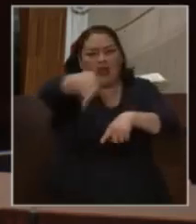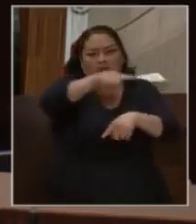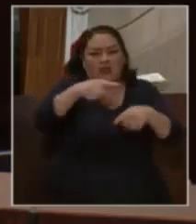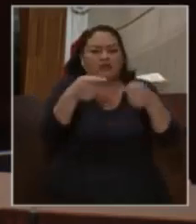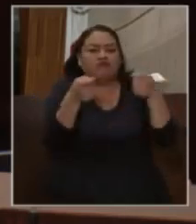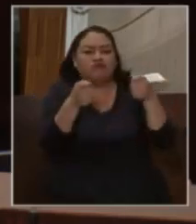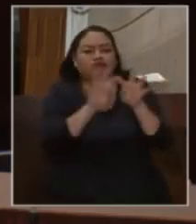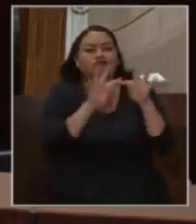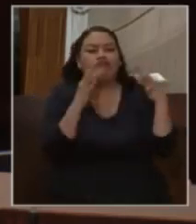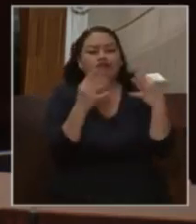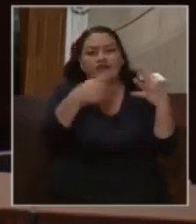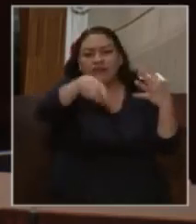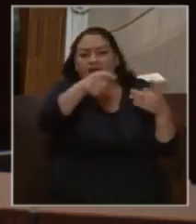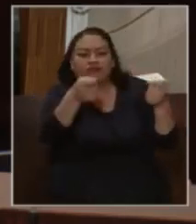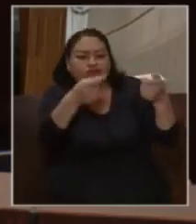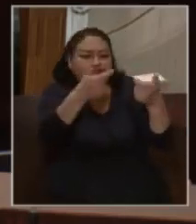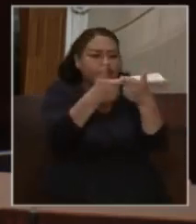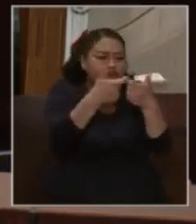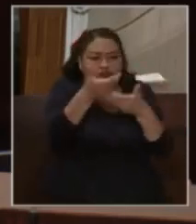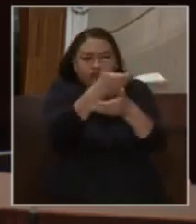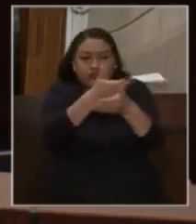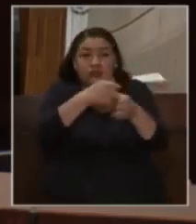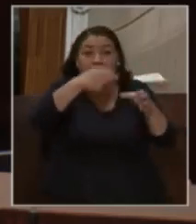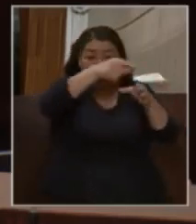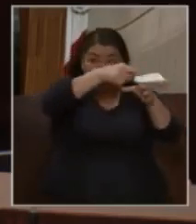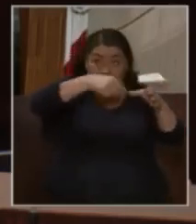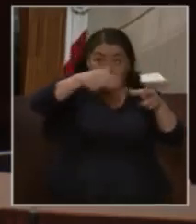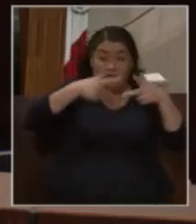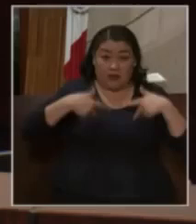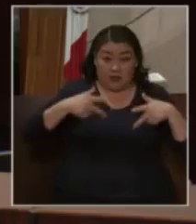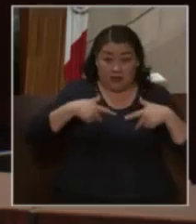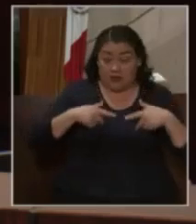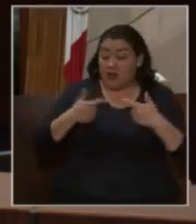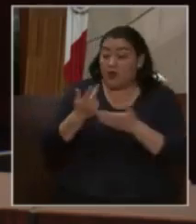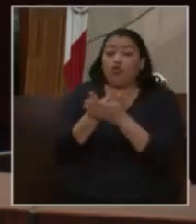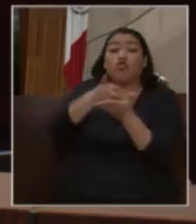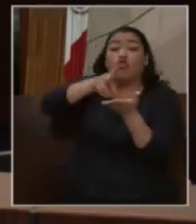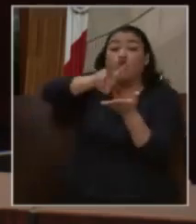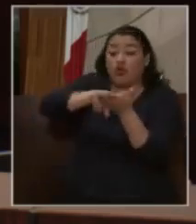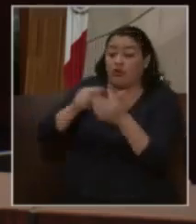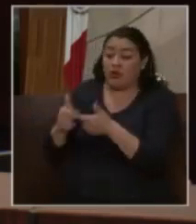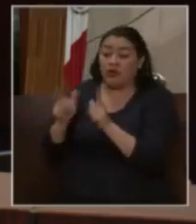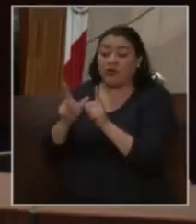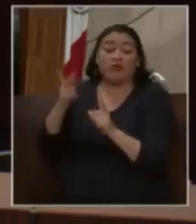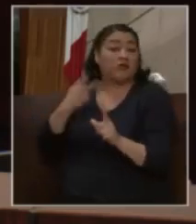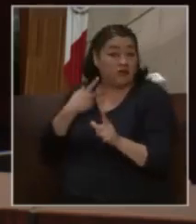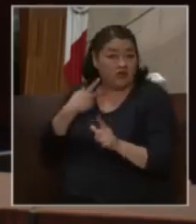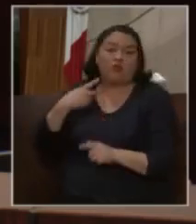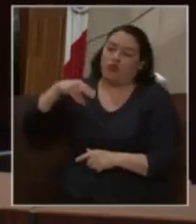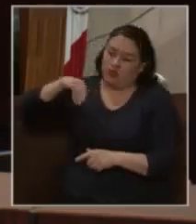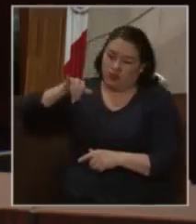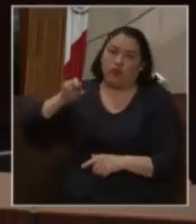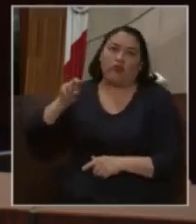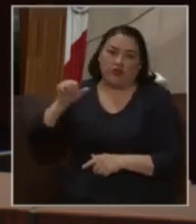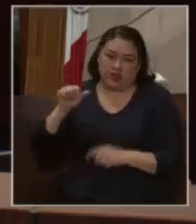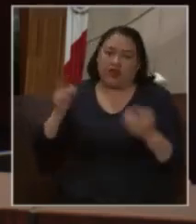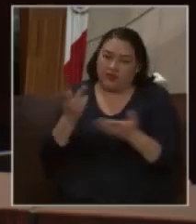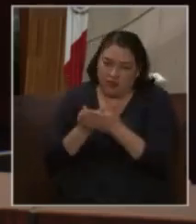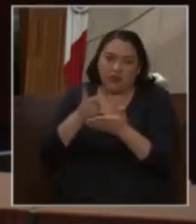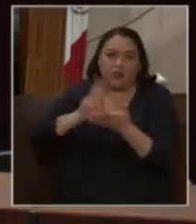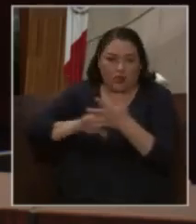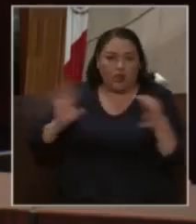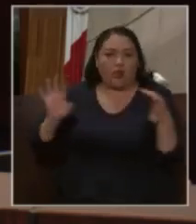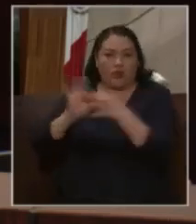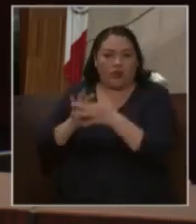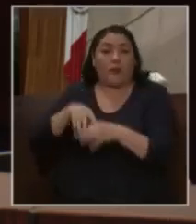del fideicomiso, que también cuentan con la calidad de militantes de Morena, no acredita por sí mismo o intrínsecamente que